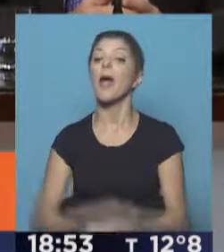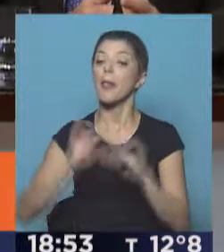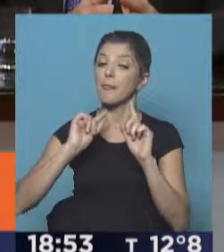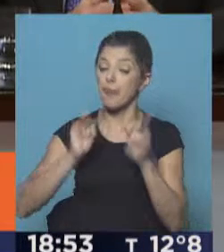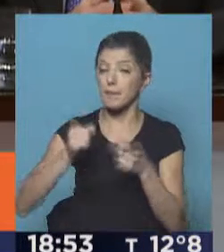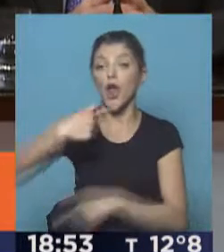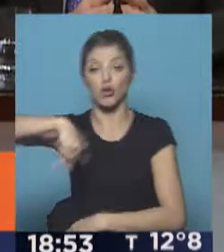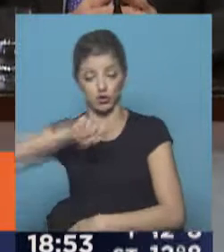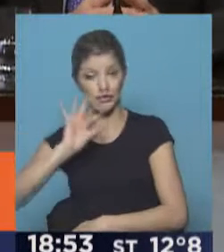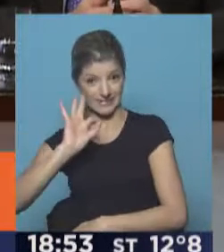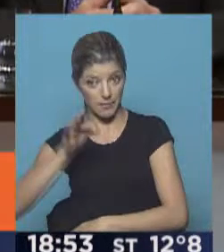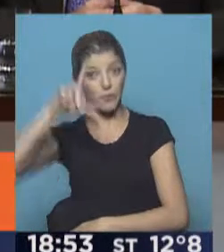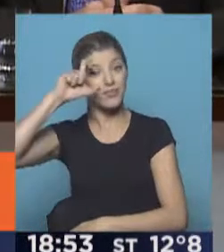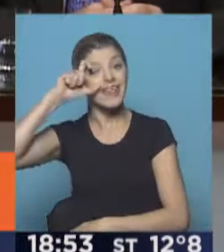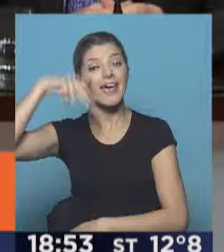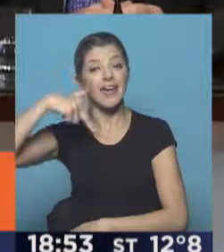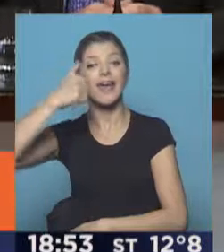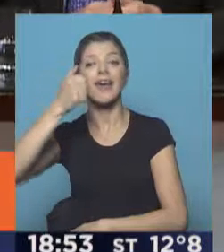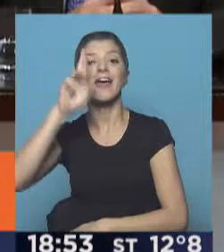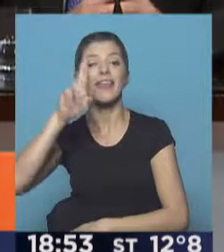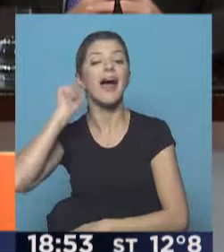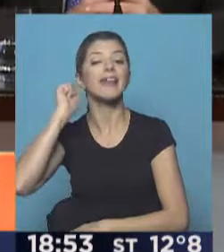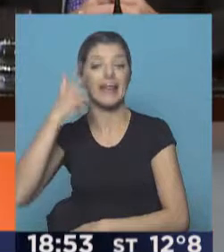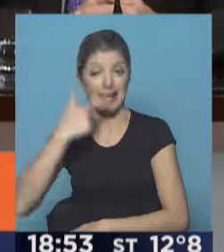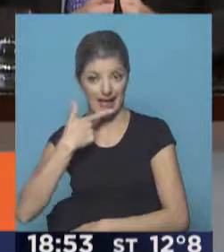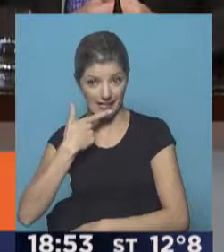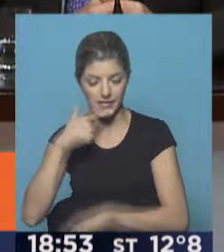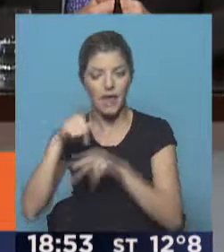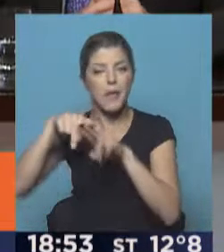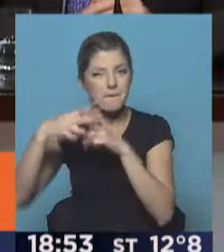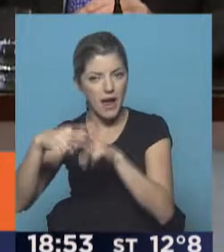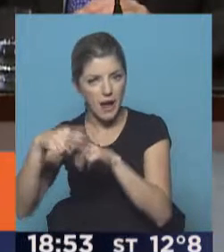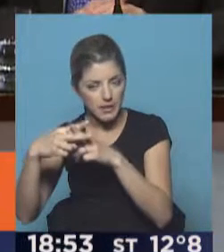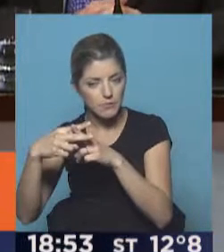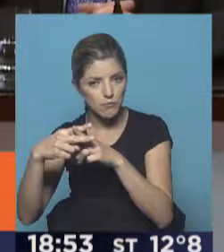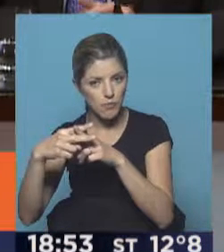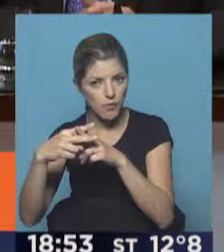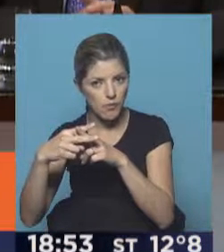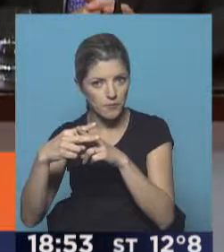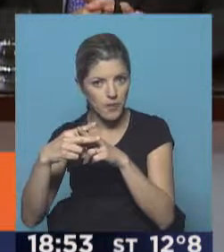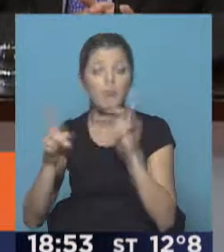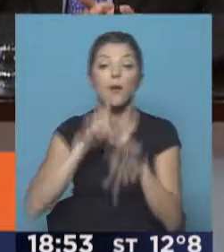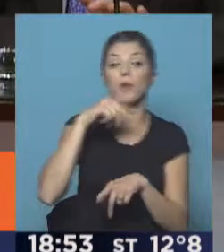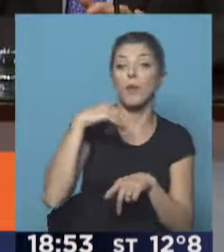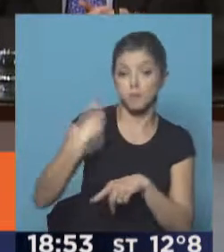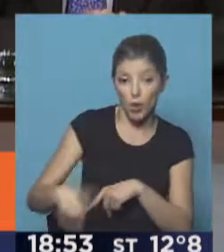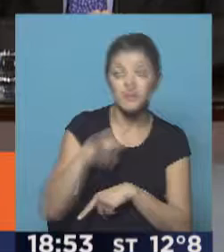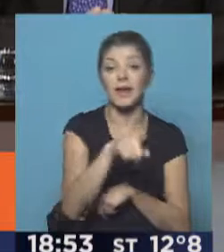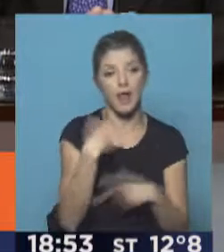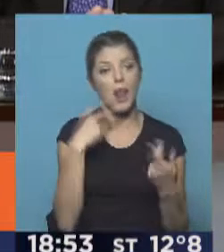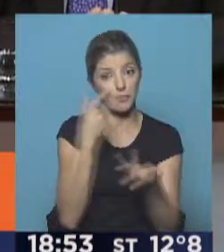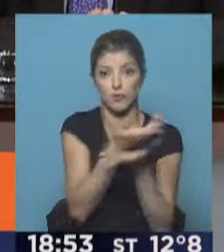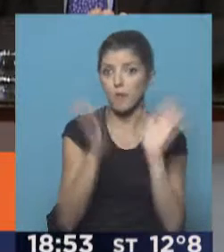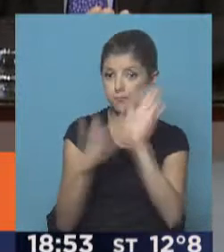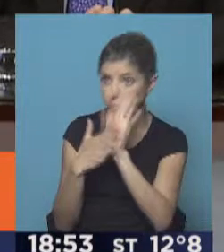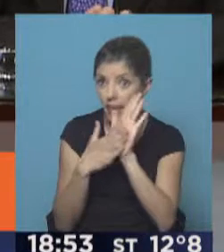con el Enargas como un mecanismo para poder recibir situaciones que reúnen los requisitos para tener la tarifa social y todavía